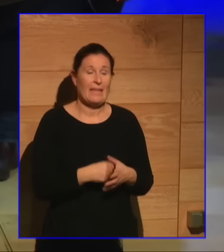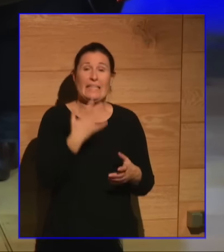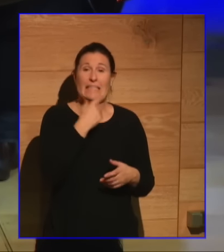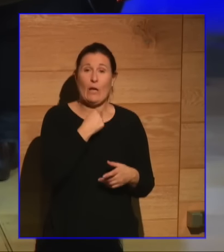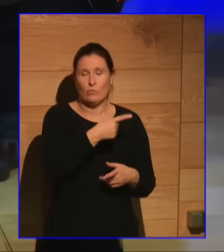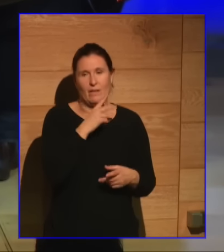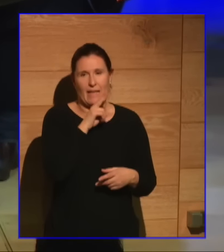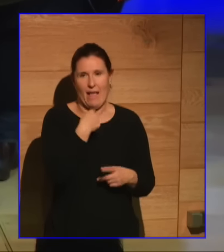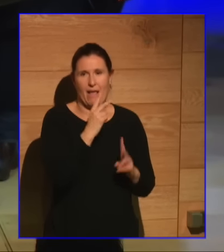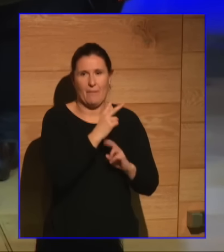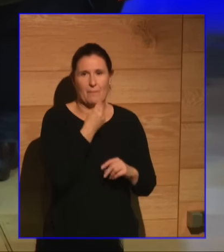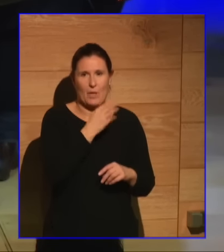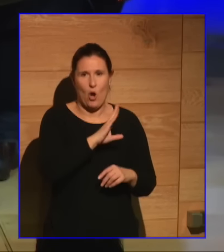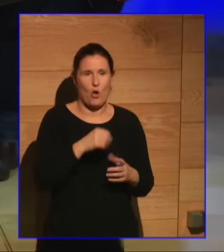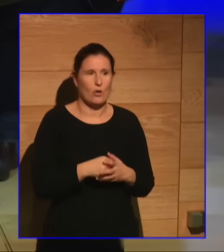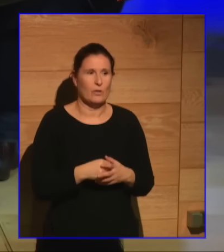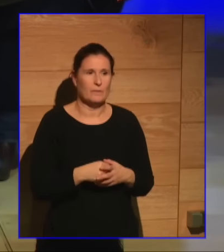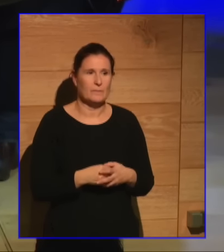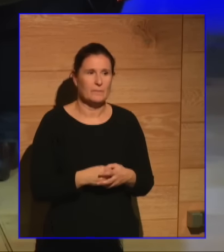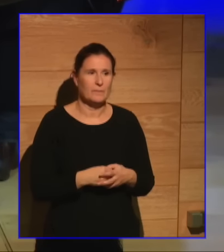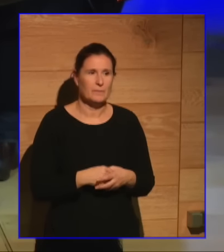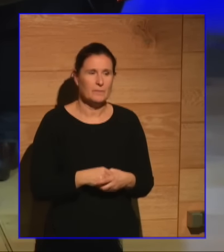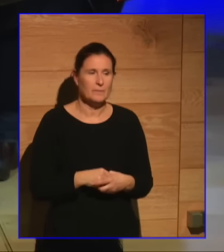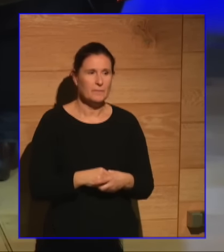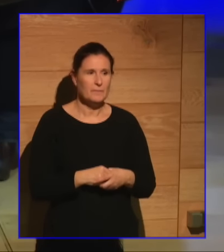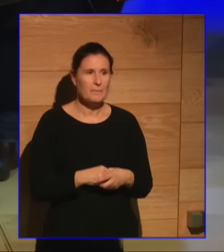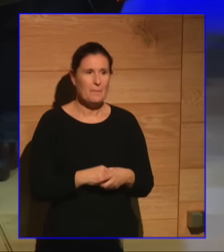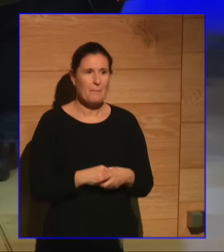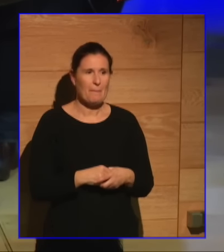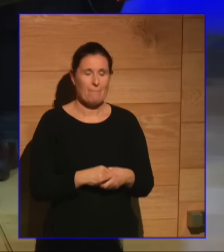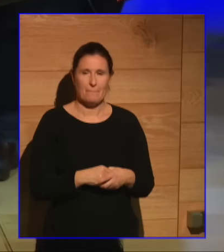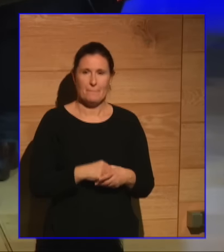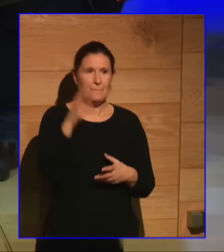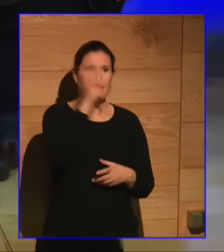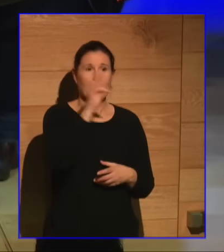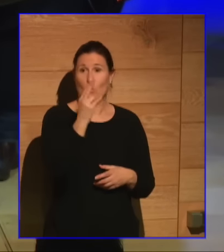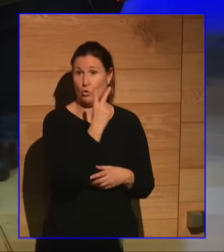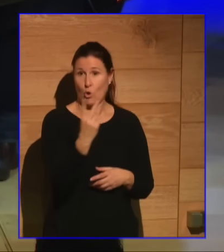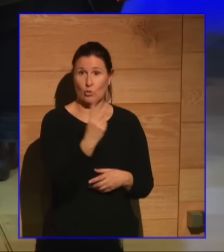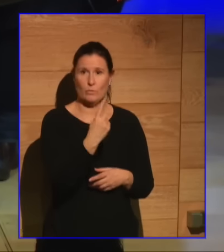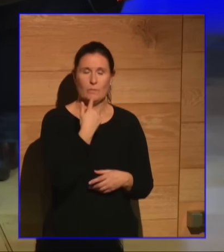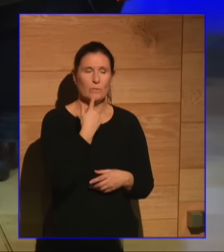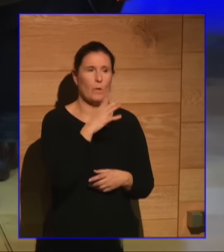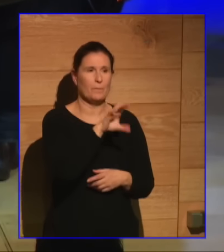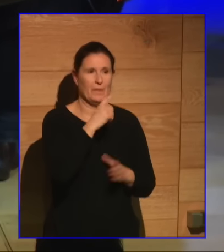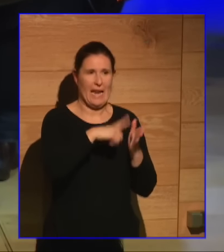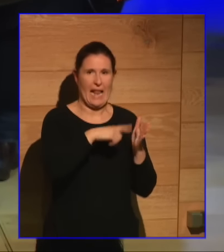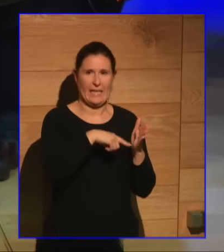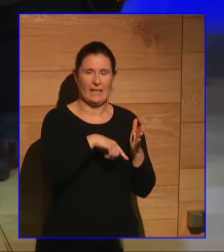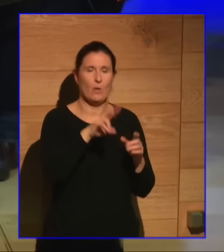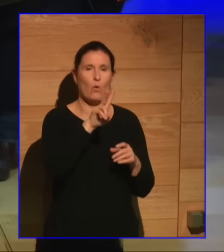¿no? No voy a hacer nada. Son dos películas, ¿no? Para empezar. Yo me la alquilé en